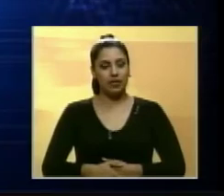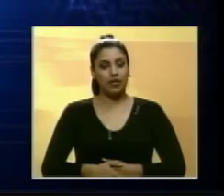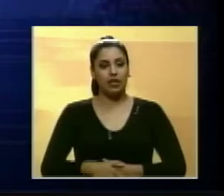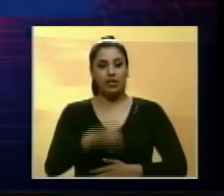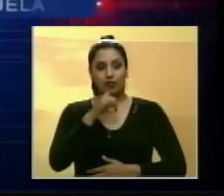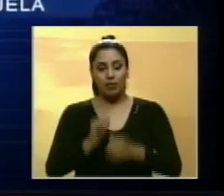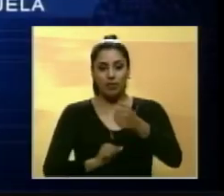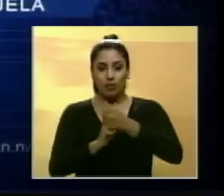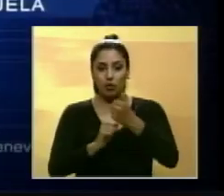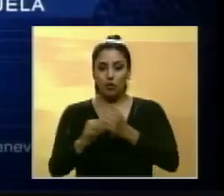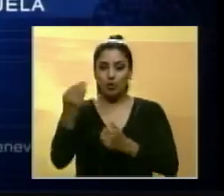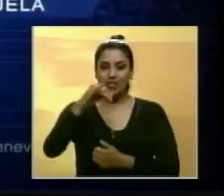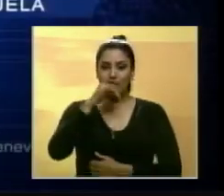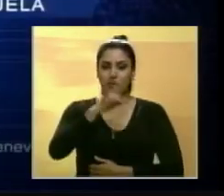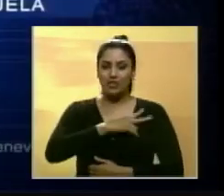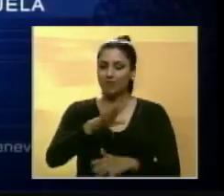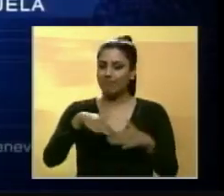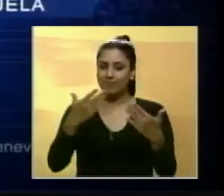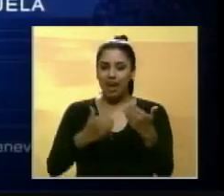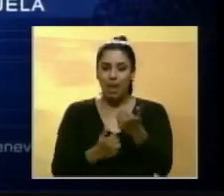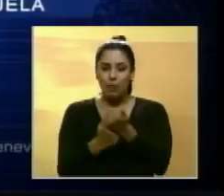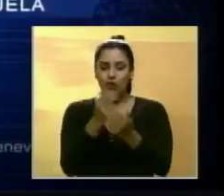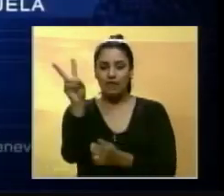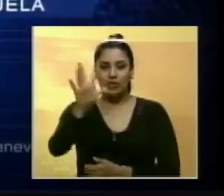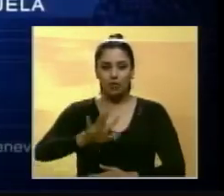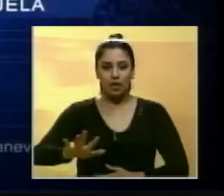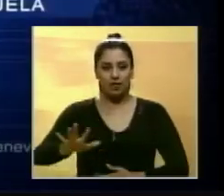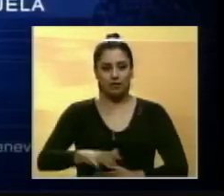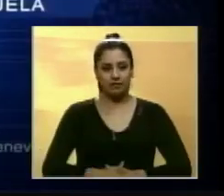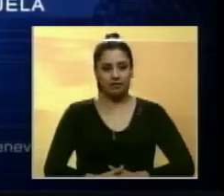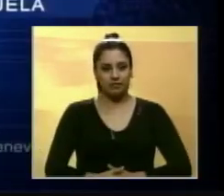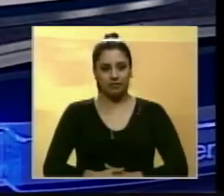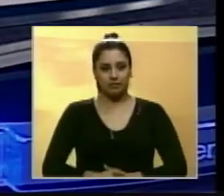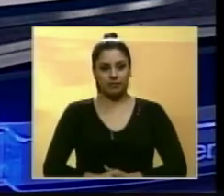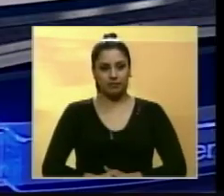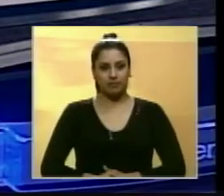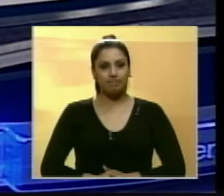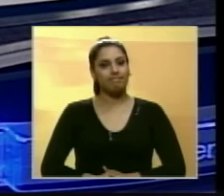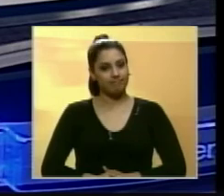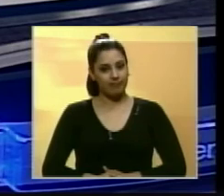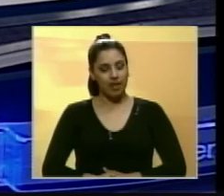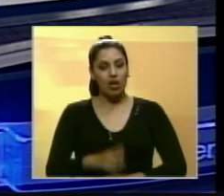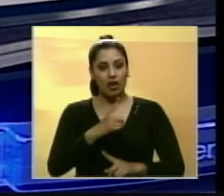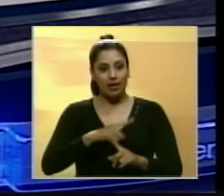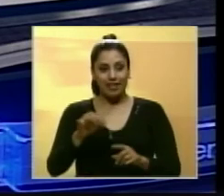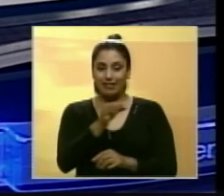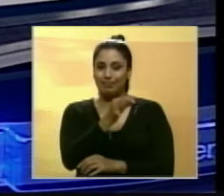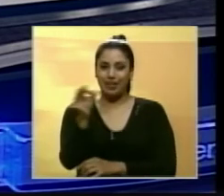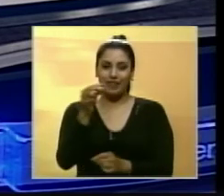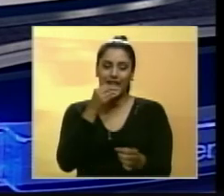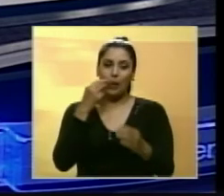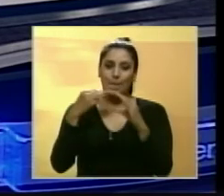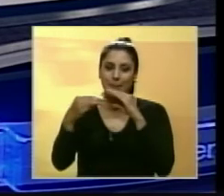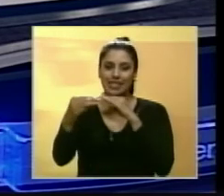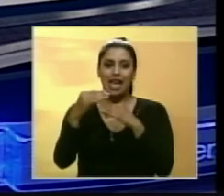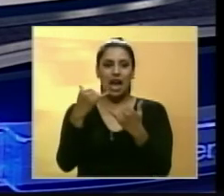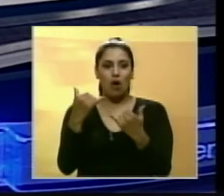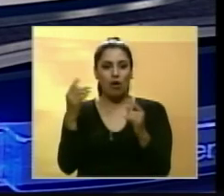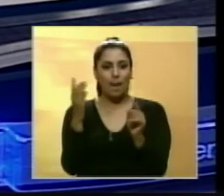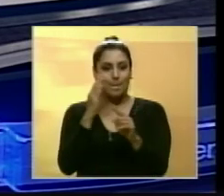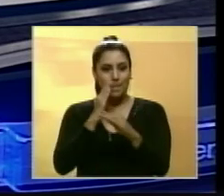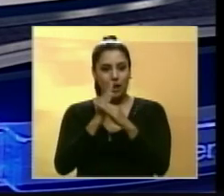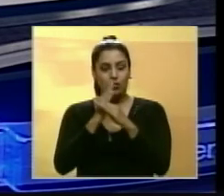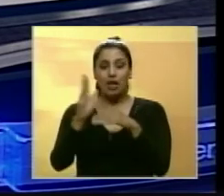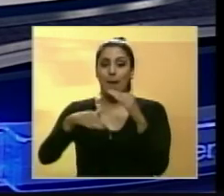Un aporte más de Noticiero Venevisión por Venezuela. Bueno, un excelente mensaje. Vamos a hacer una breve